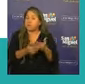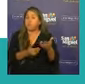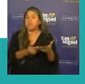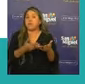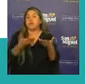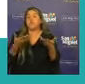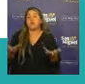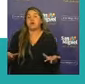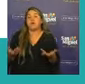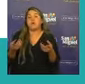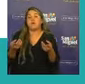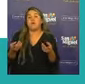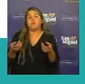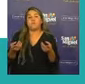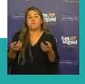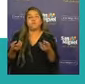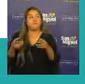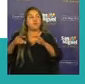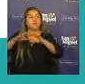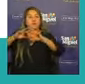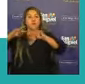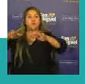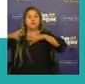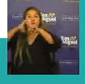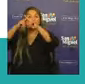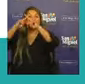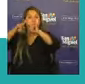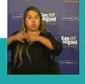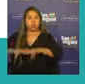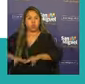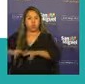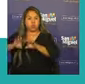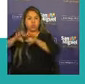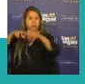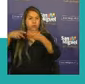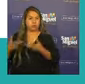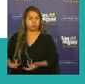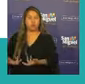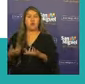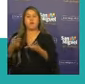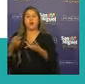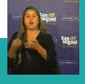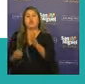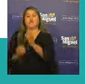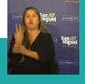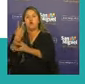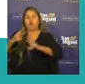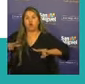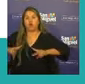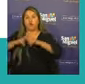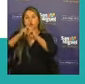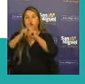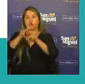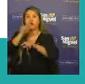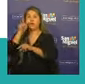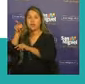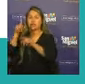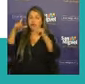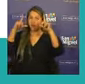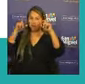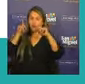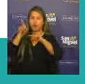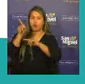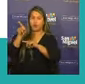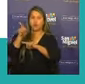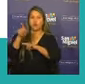derrumbar lo que es el antiguo CEFAM Recreo para poder construir esto que está aquí, que es un